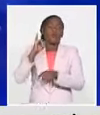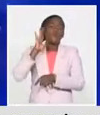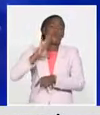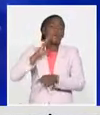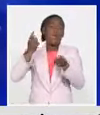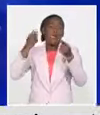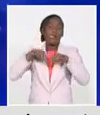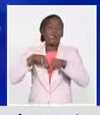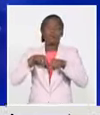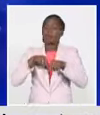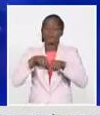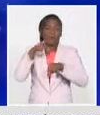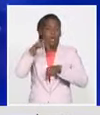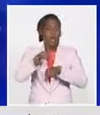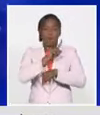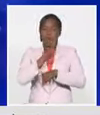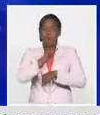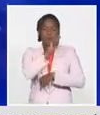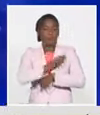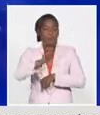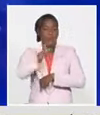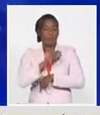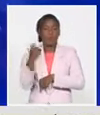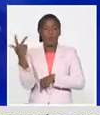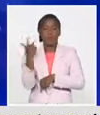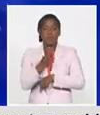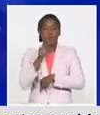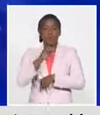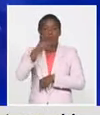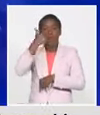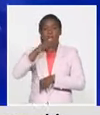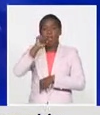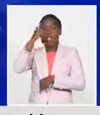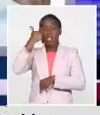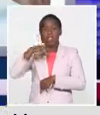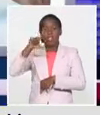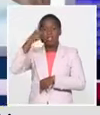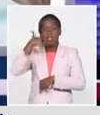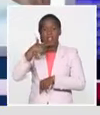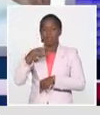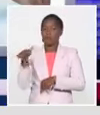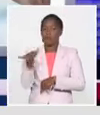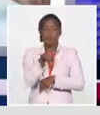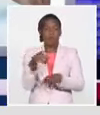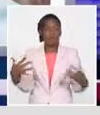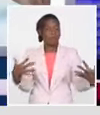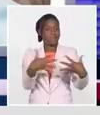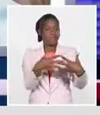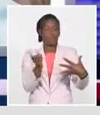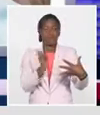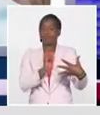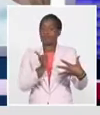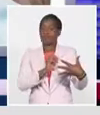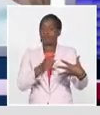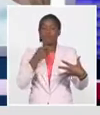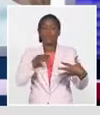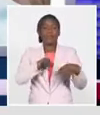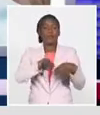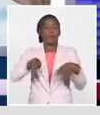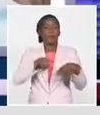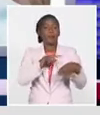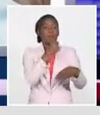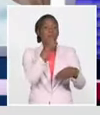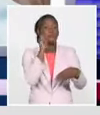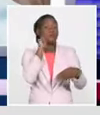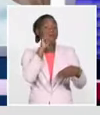están registradas. Una persona que se va a vacunar con un candidato, con una vacuna que ya está registrada, si tiene algún proceso infeccioso o todo lo